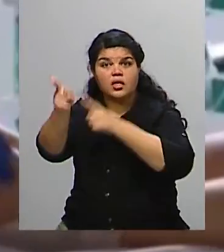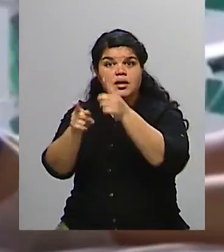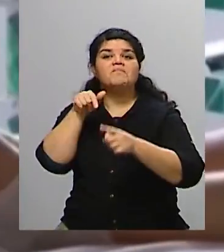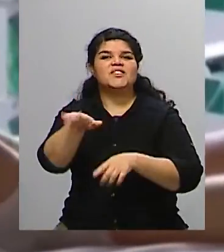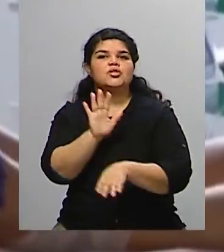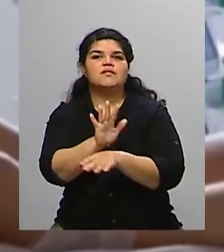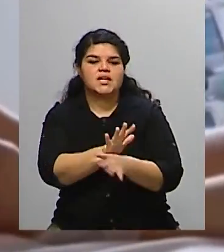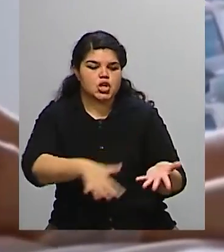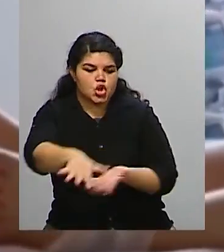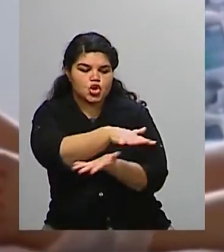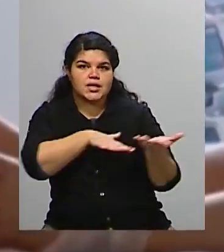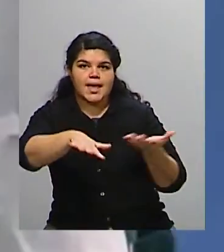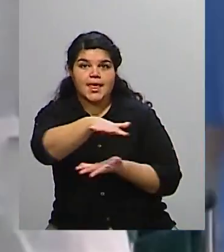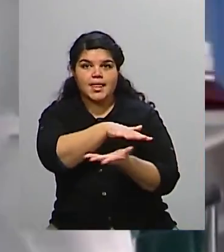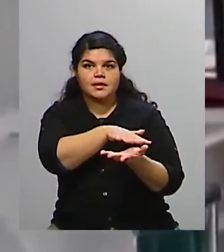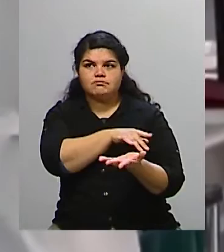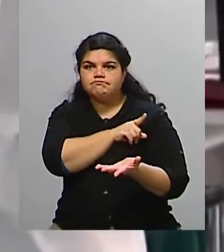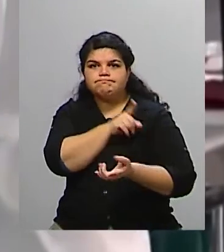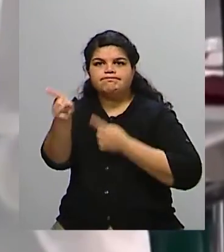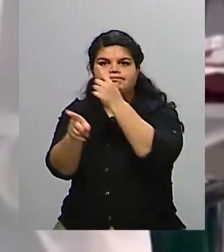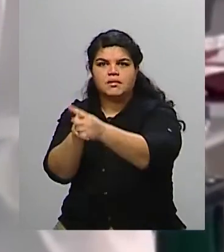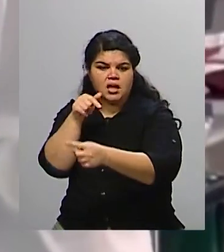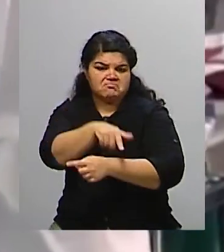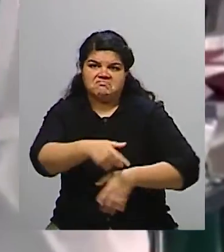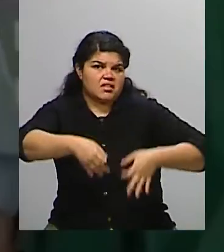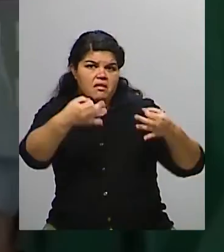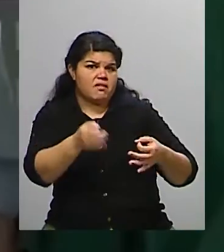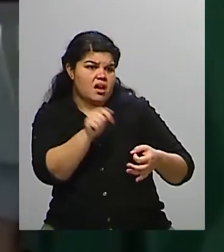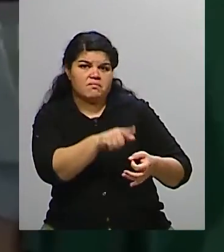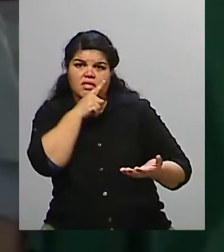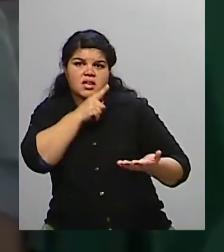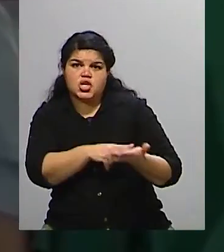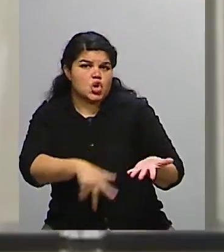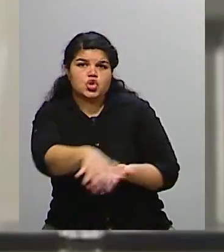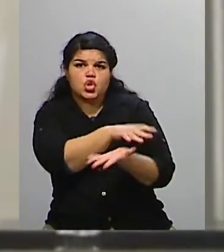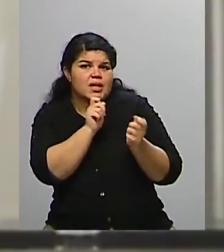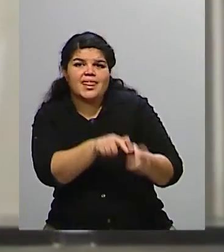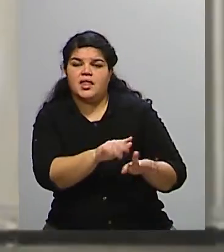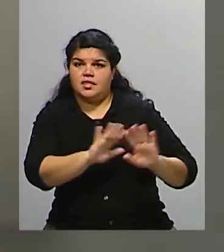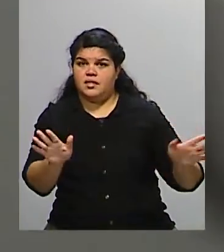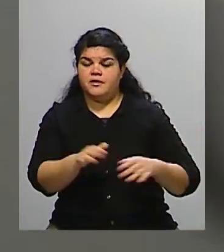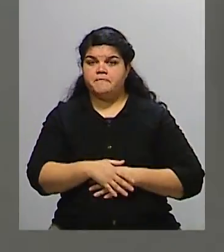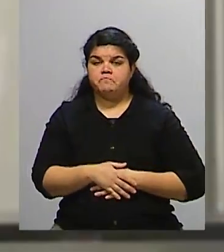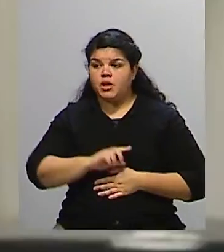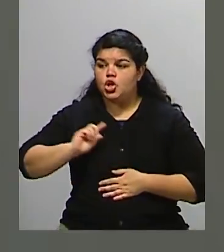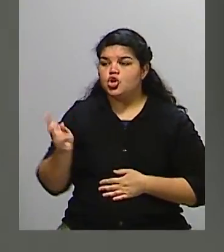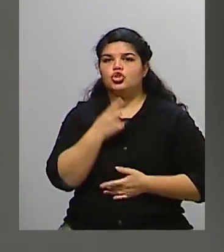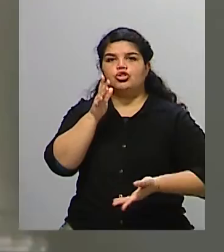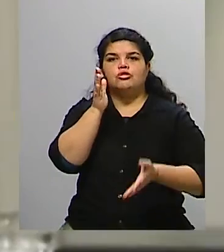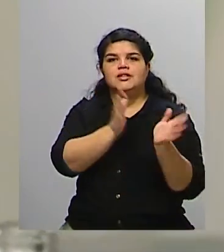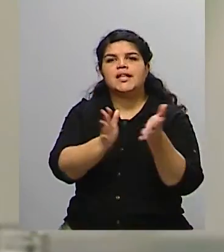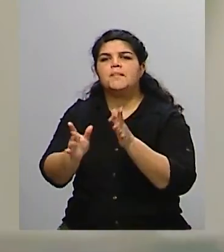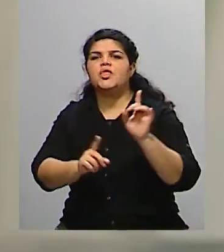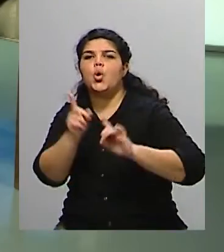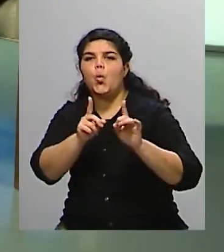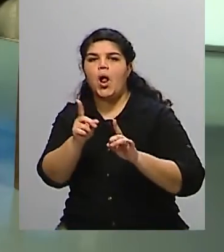cómo aborda la salud, y nadie le puede decir que está mal o está bien. Como las personas, yo no puedo decir a vos qué tratamiento tenés que hacerte, porque somos un par, vos decís qué tratamiento hacerte y